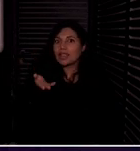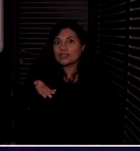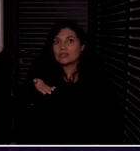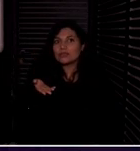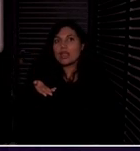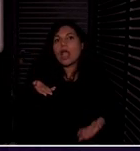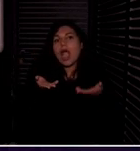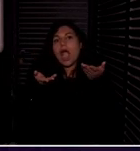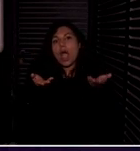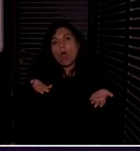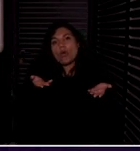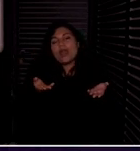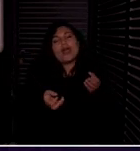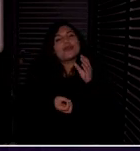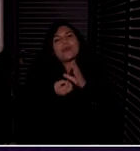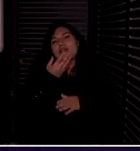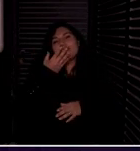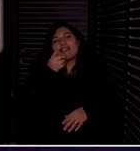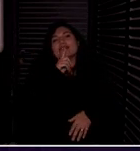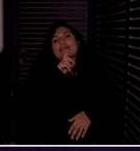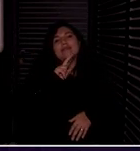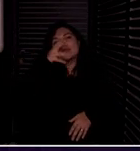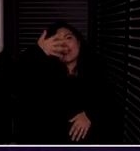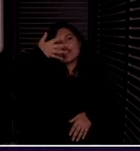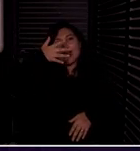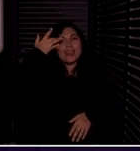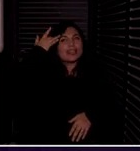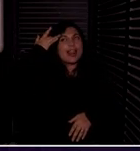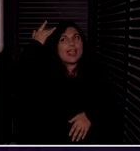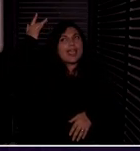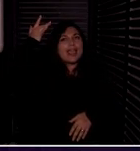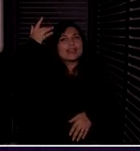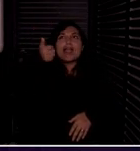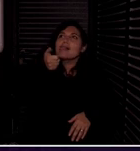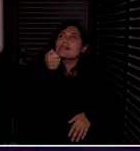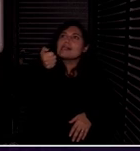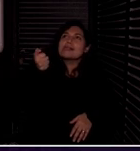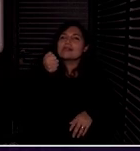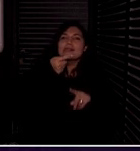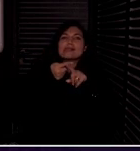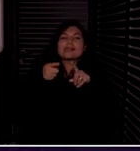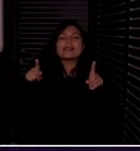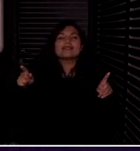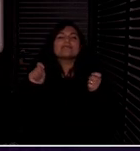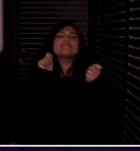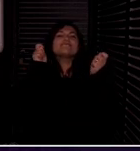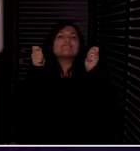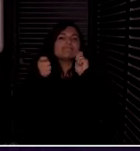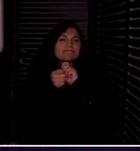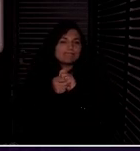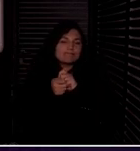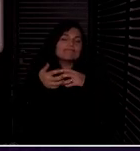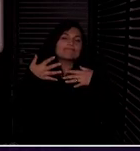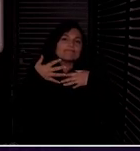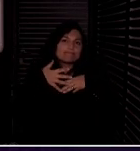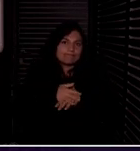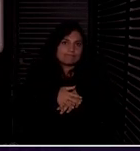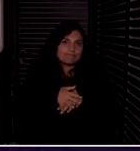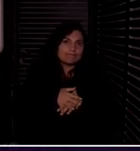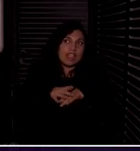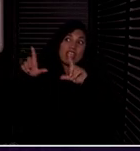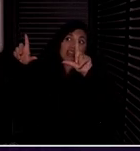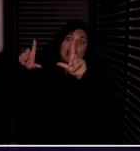TV prácticamente nada tiene que ver con la realidad, en modo alguno. Ha habido un proceso de transformación integral, no solo del